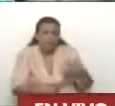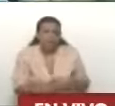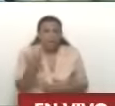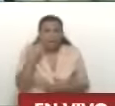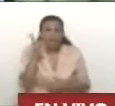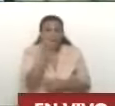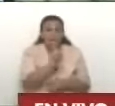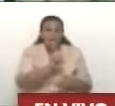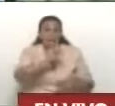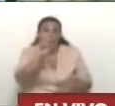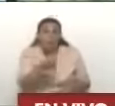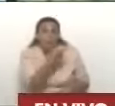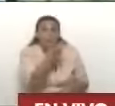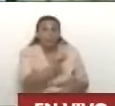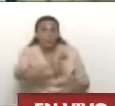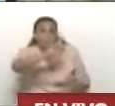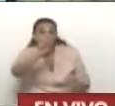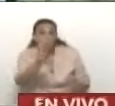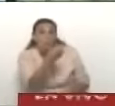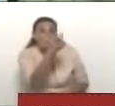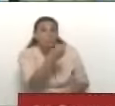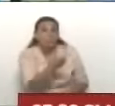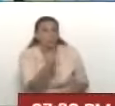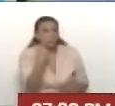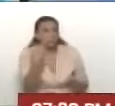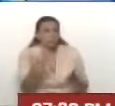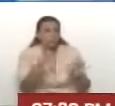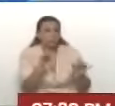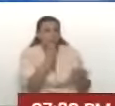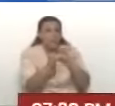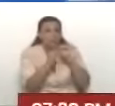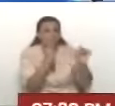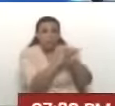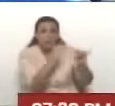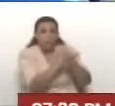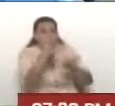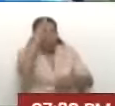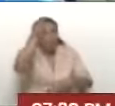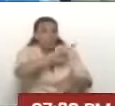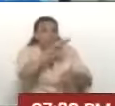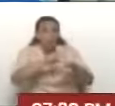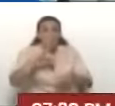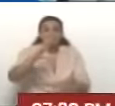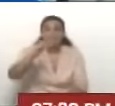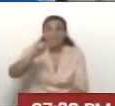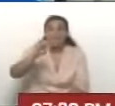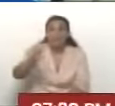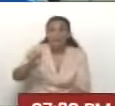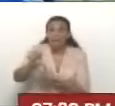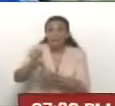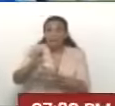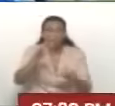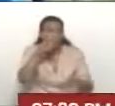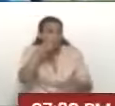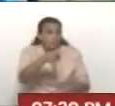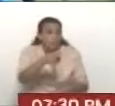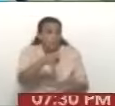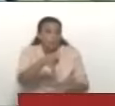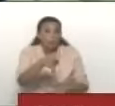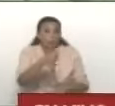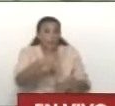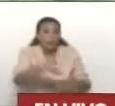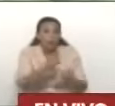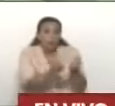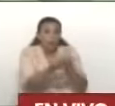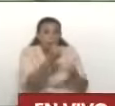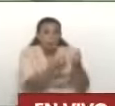a Globovisión, que nos muestra acá en su titular que el Consejo Nacional Electoral convoca observación electoral a la Comunidad